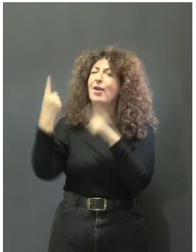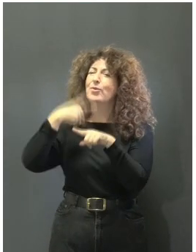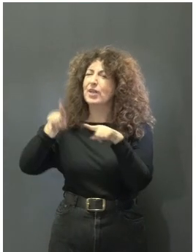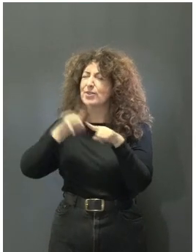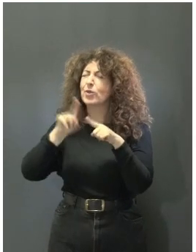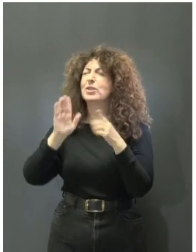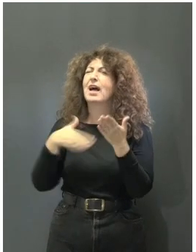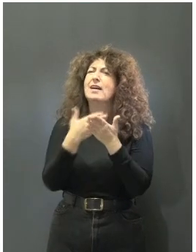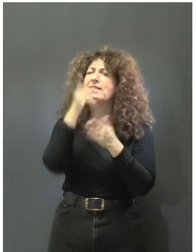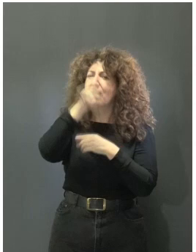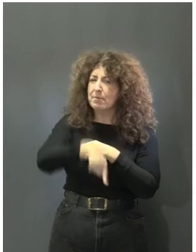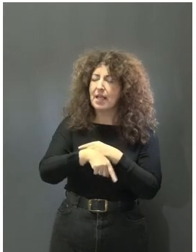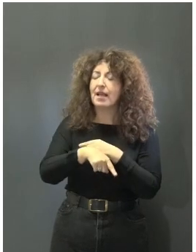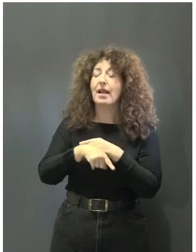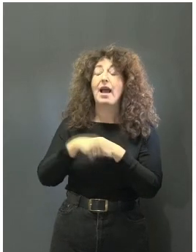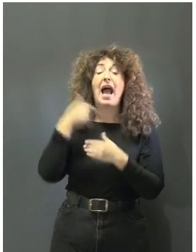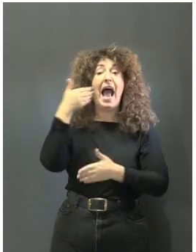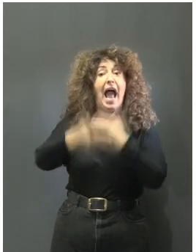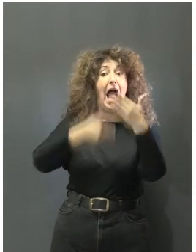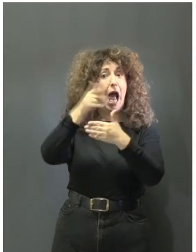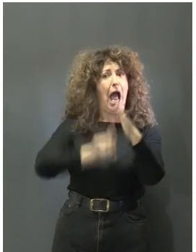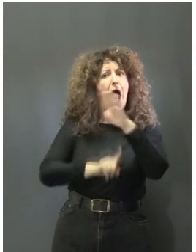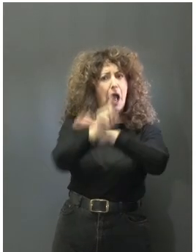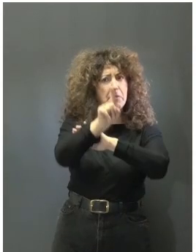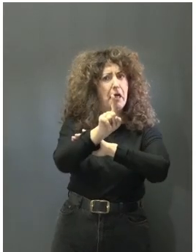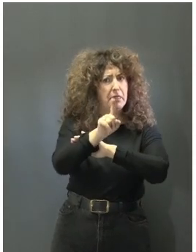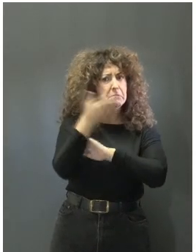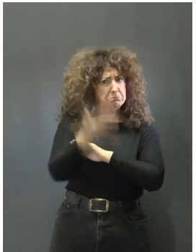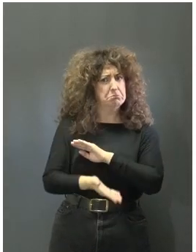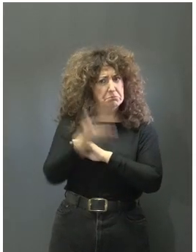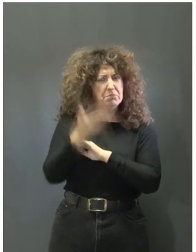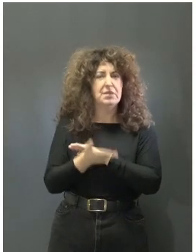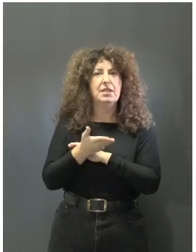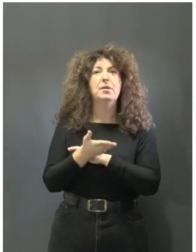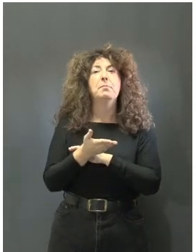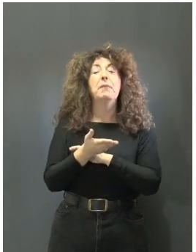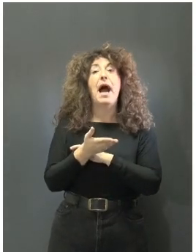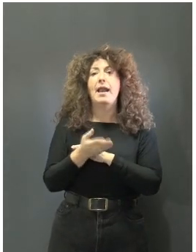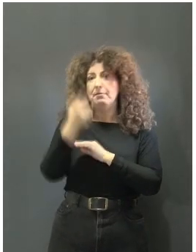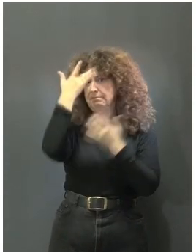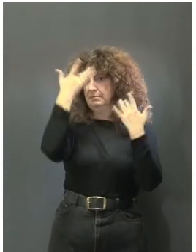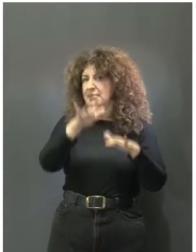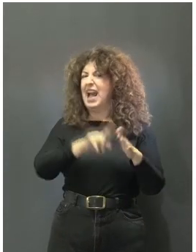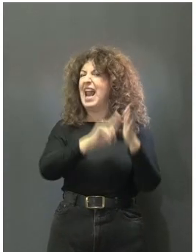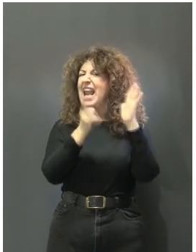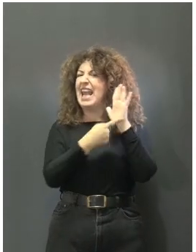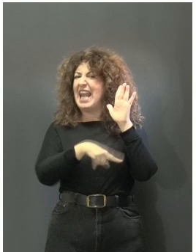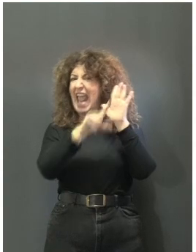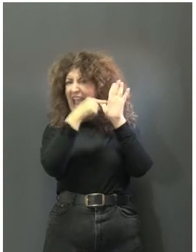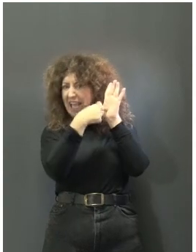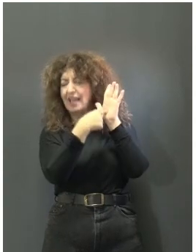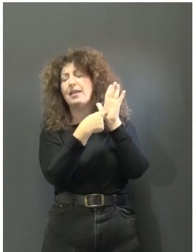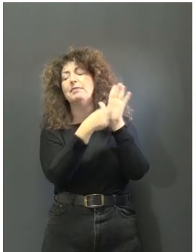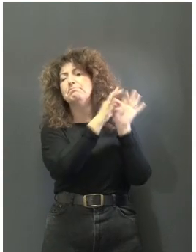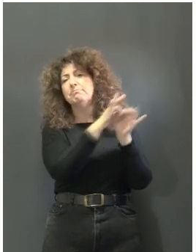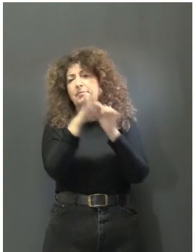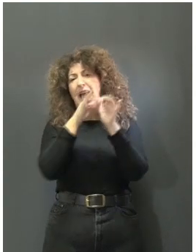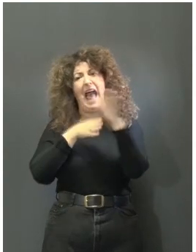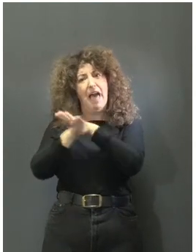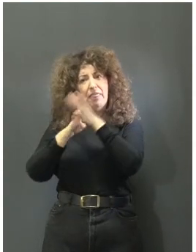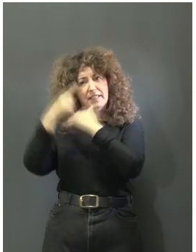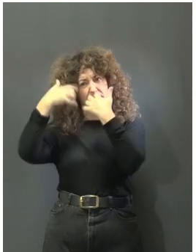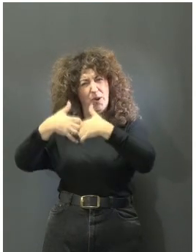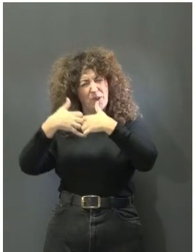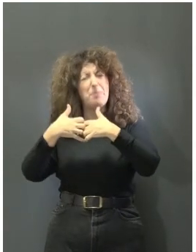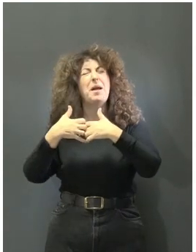en los avances tan importantes que ha habido y que nos han llevado a tener una ley, ¿no? Que regula la accesibilidad cognitiva, hay determinadas